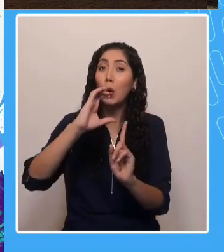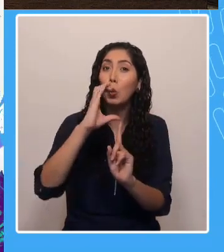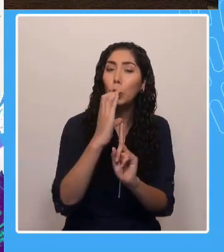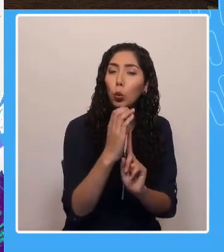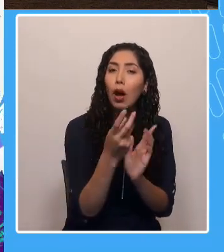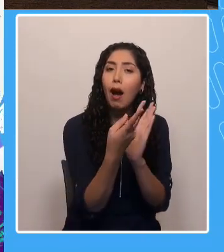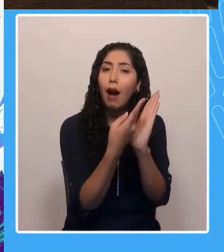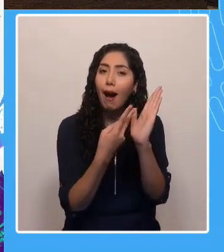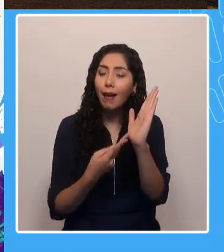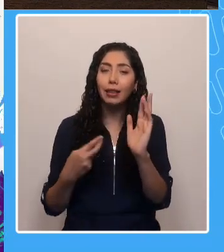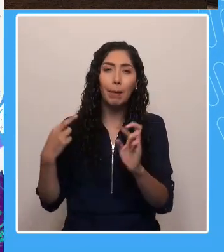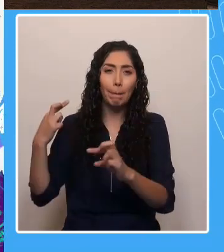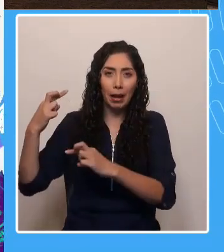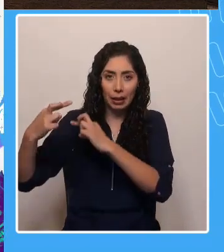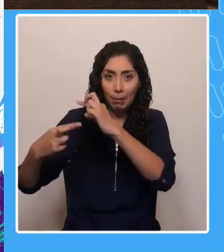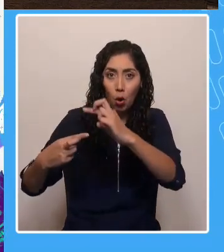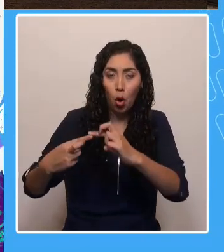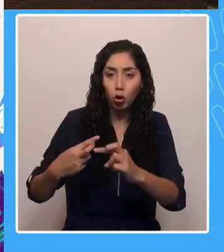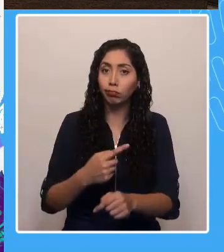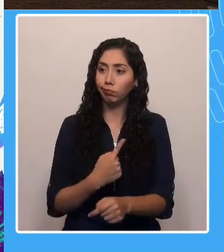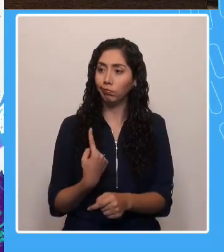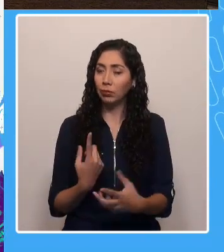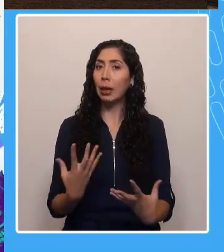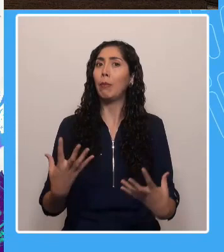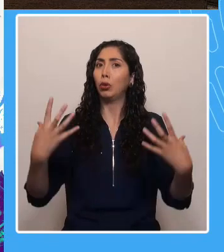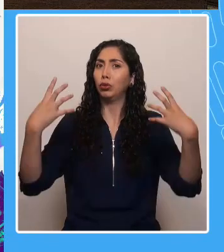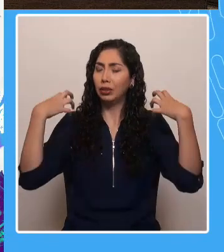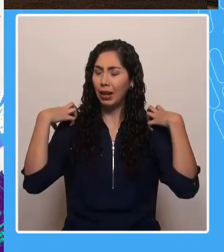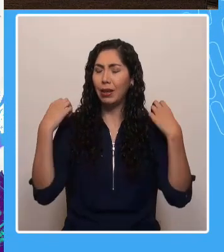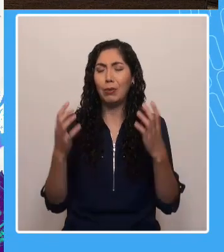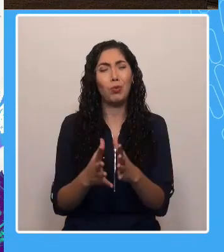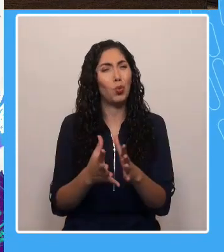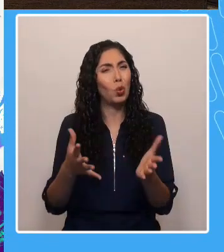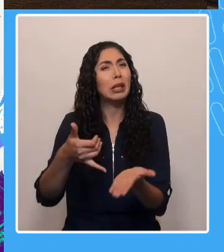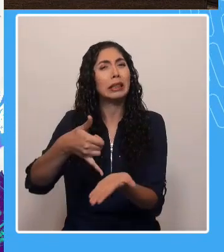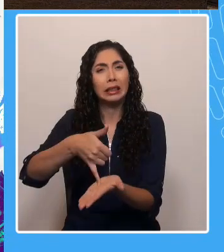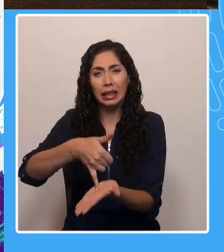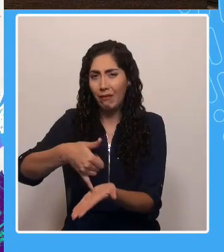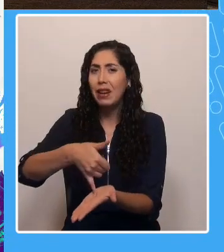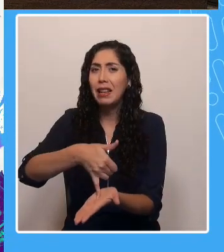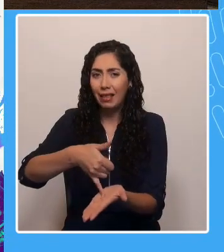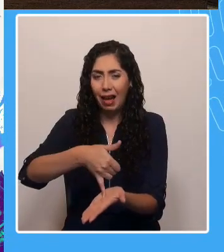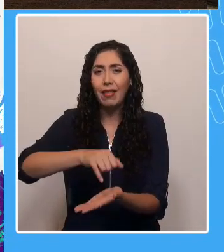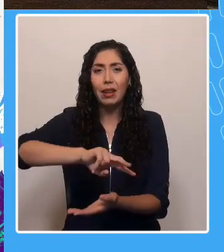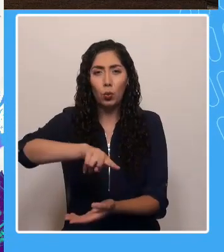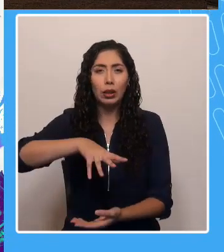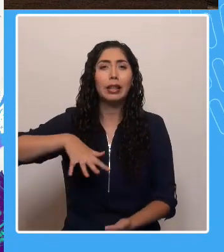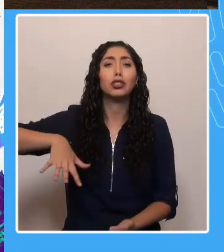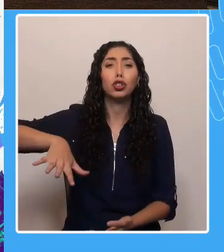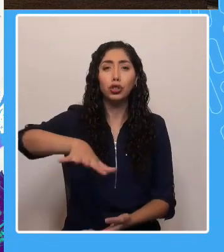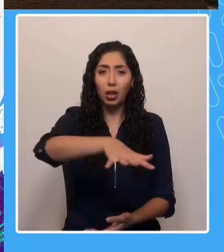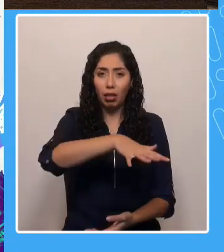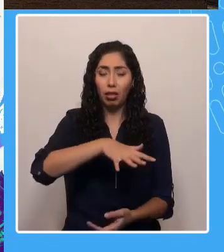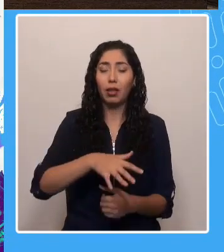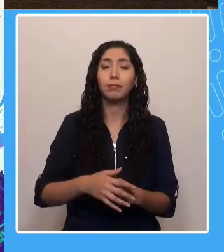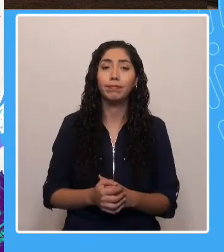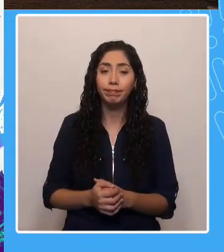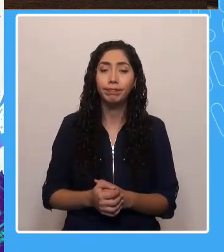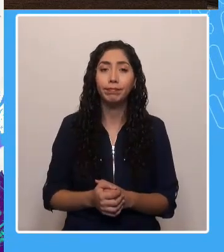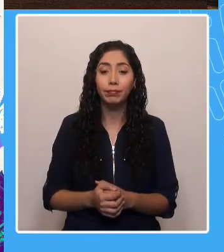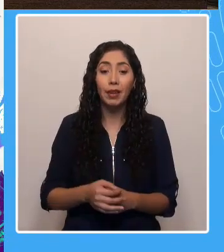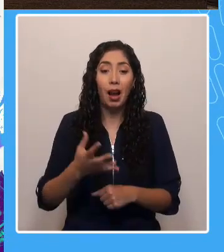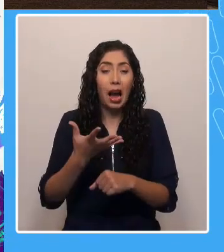patrimonios, haciéndonos cargo de las profundas falencias que padecemos como sociedad y que nos han precipitado a una